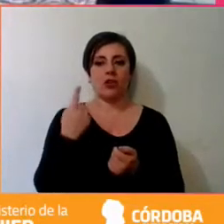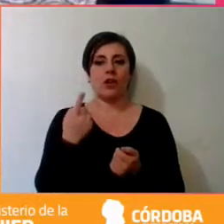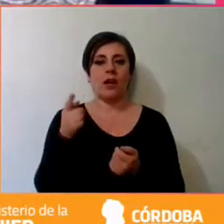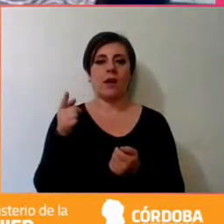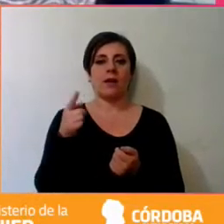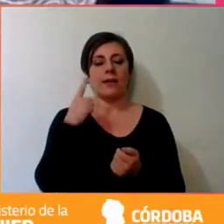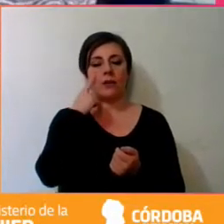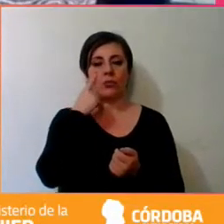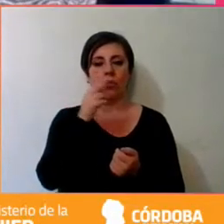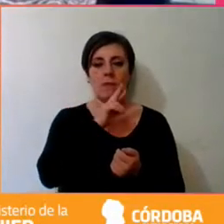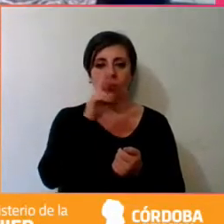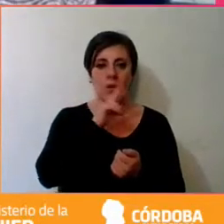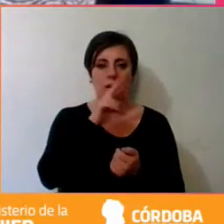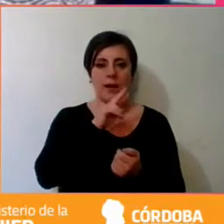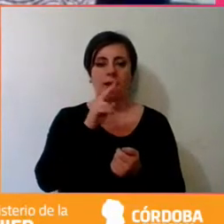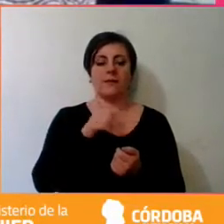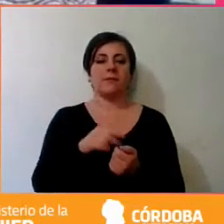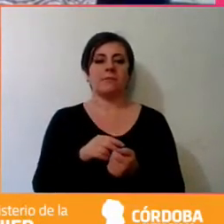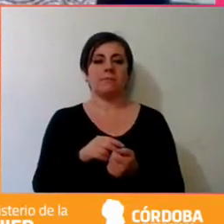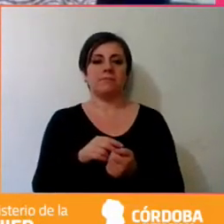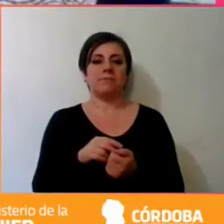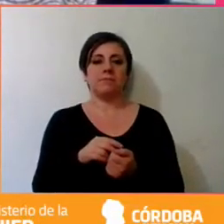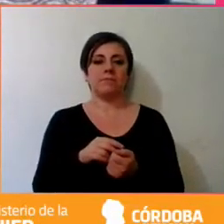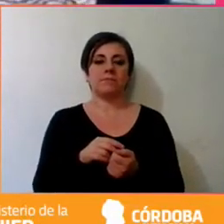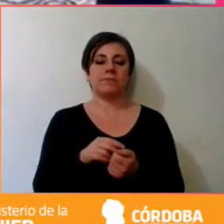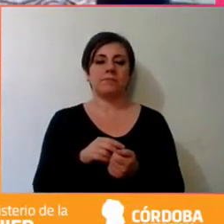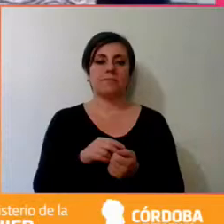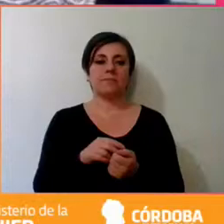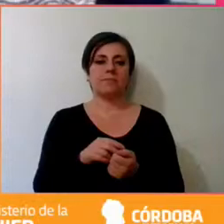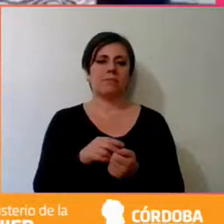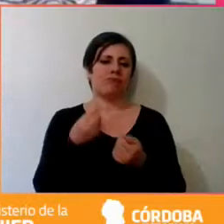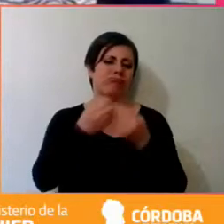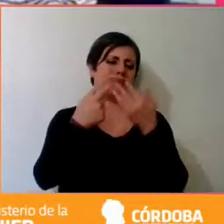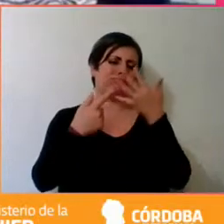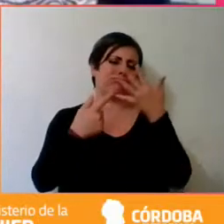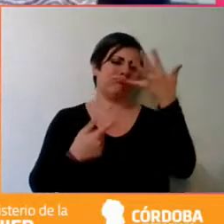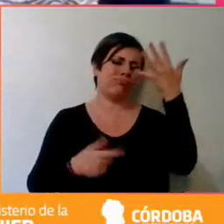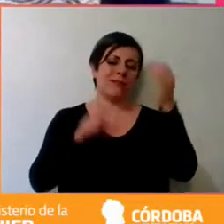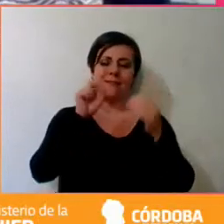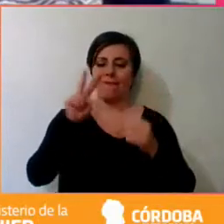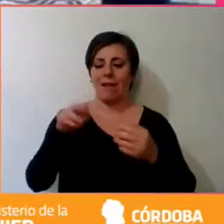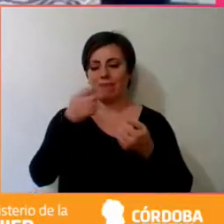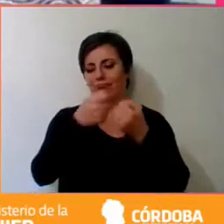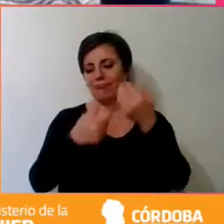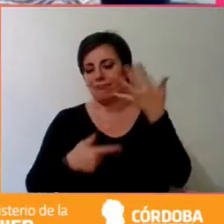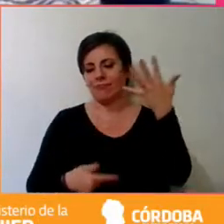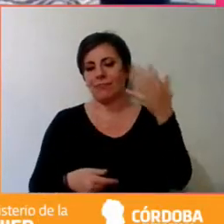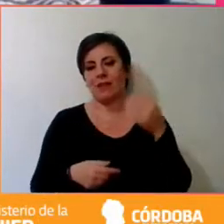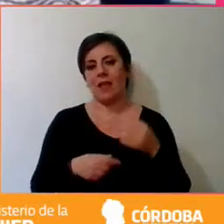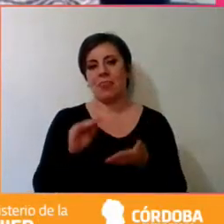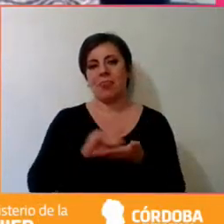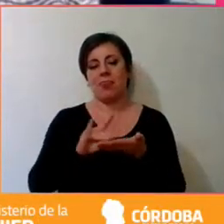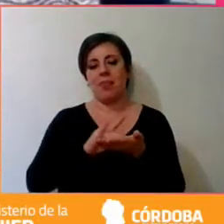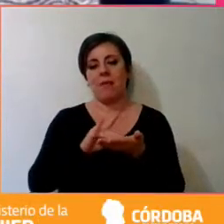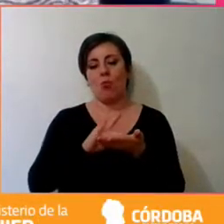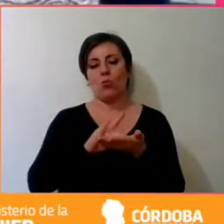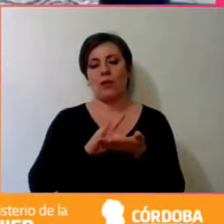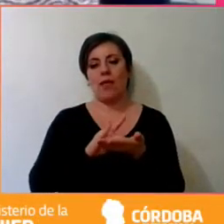en la Secretaría de Seguridad Pública Federal del Distrito Federal. Bueno, tiene un vasto currículum. Fue además diputada federal